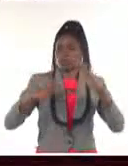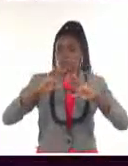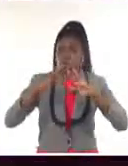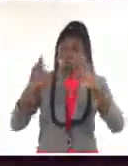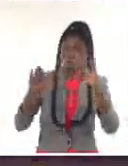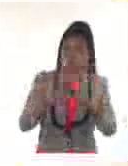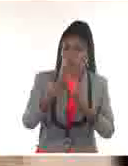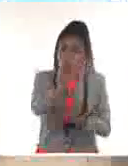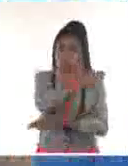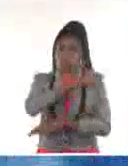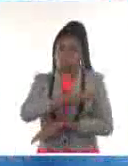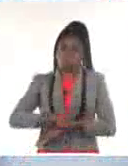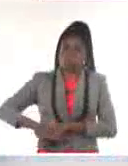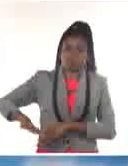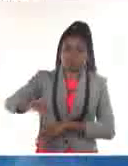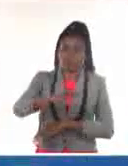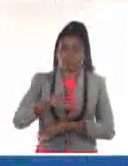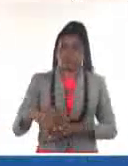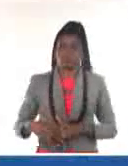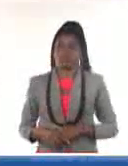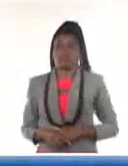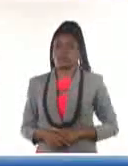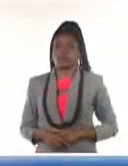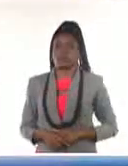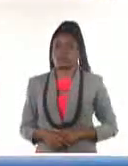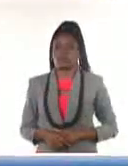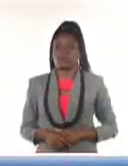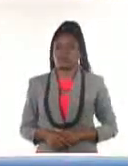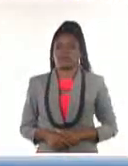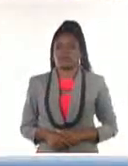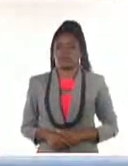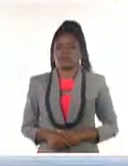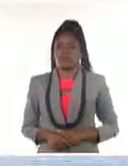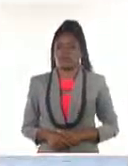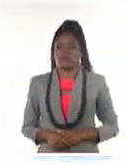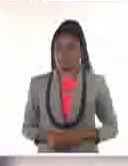públicos. En Camagüey, Aimea Amargos, Canal Cubano de Noticias.